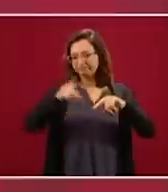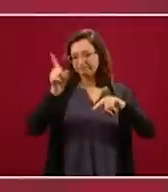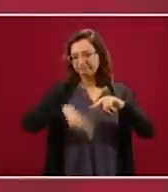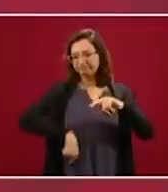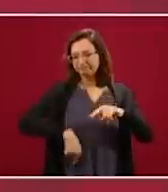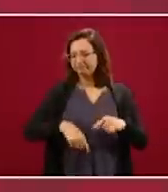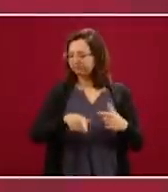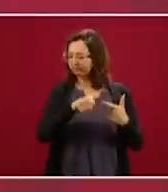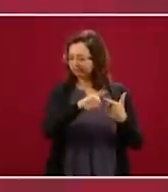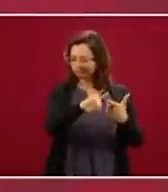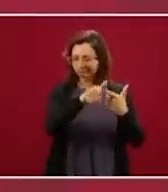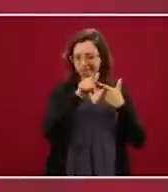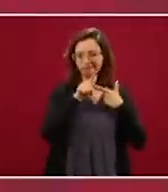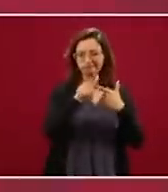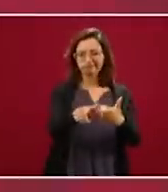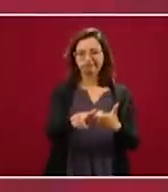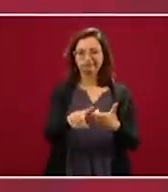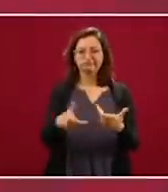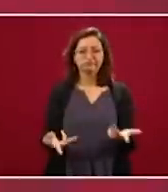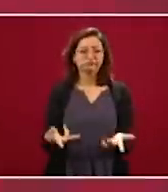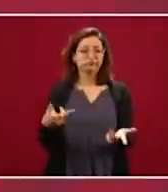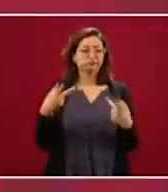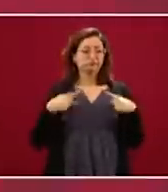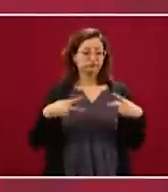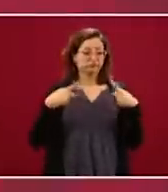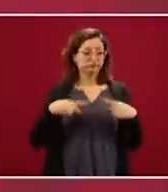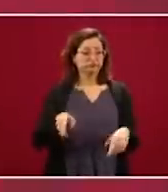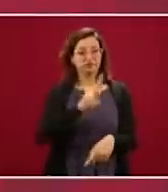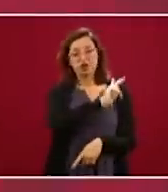y todos tienen que pagar los impuestos